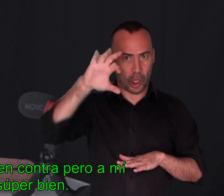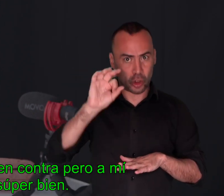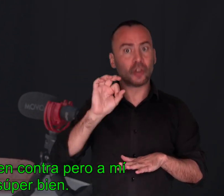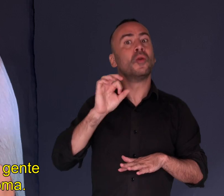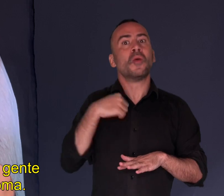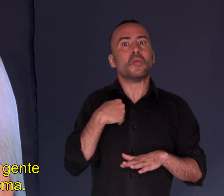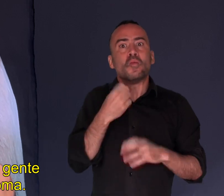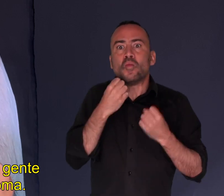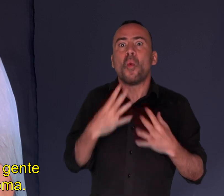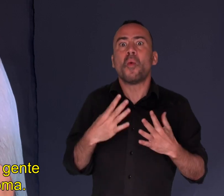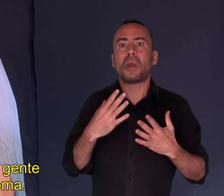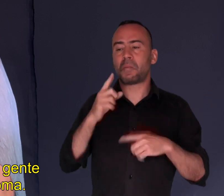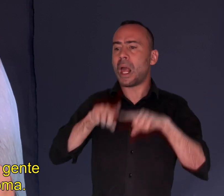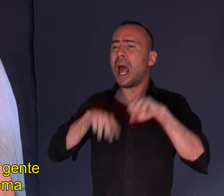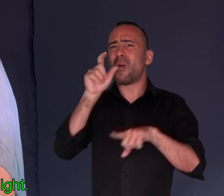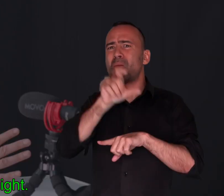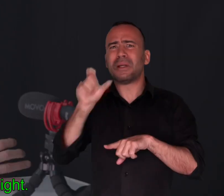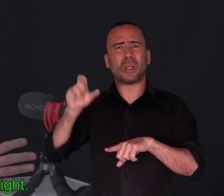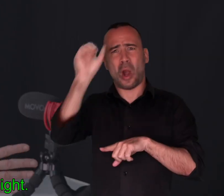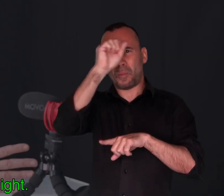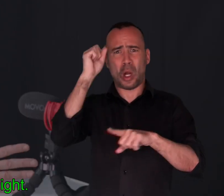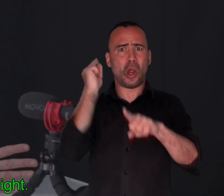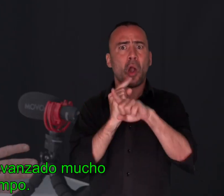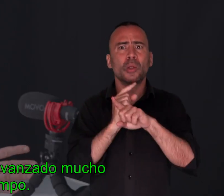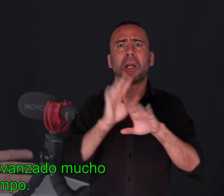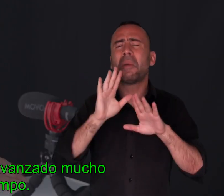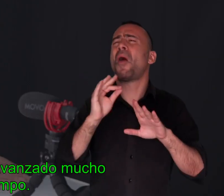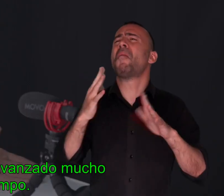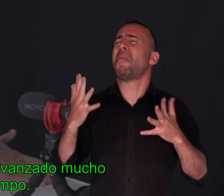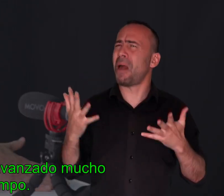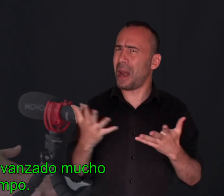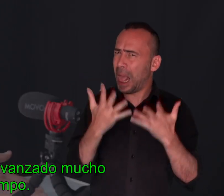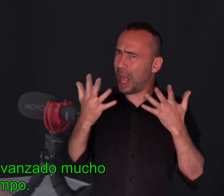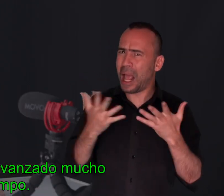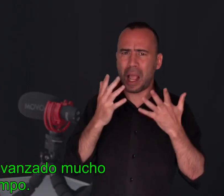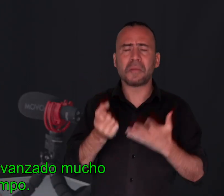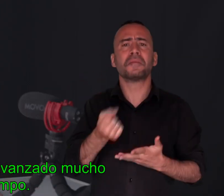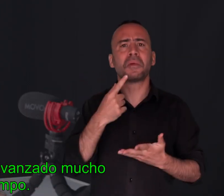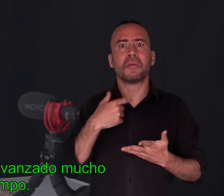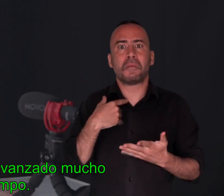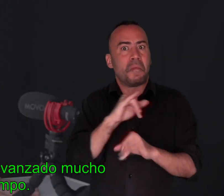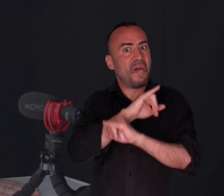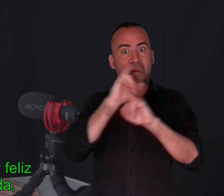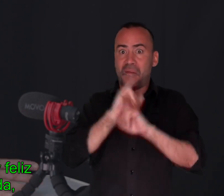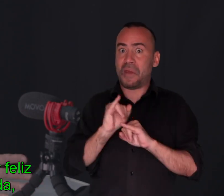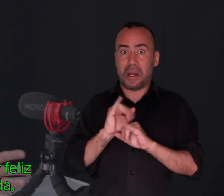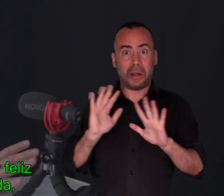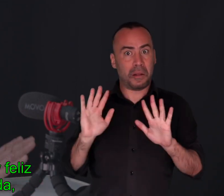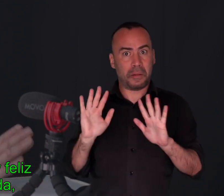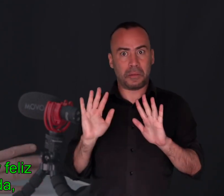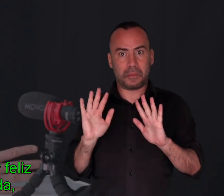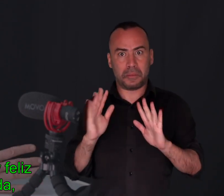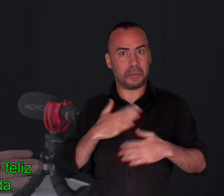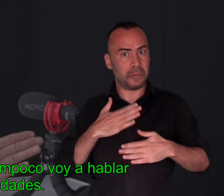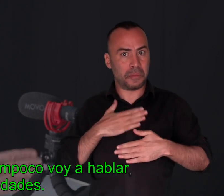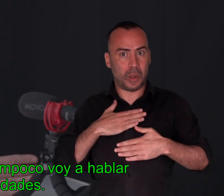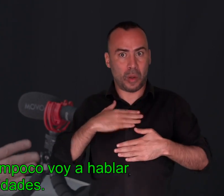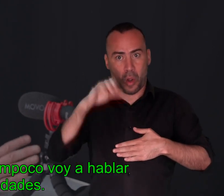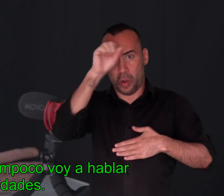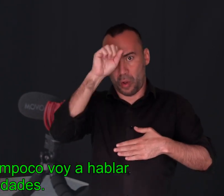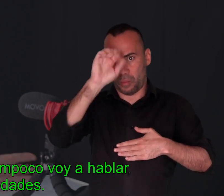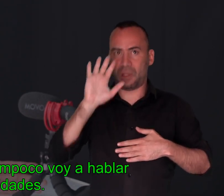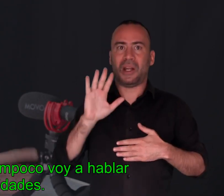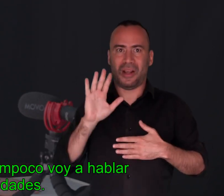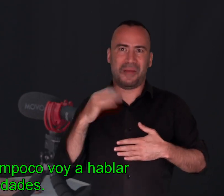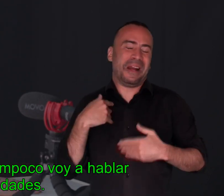yendo super bien hay mucha gente sí son muy light porque ahora se ha avanzado mucho en ese campo y yo estoy feliz de la vida hasta aquí